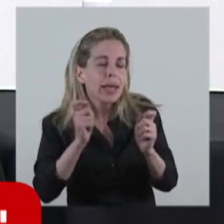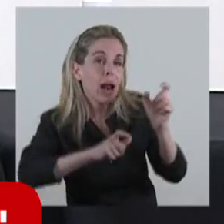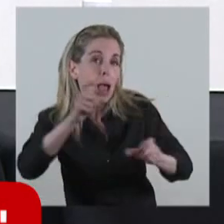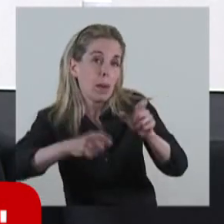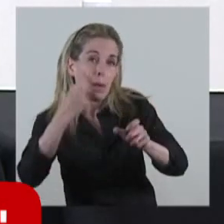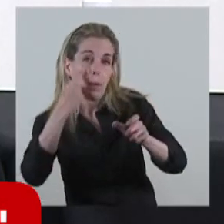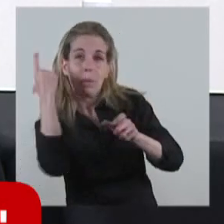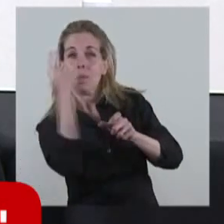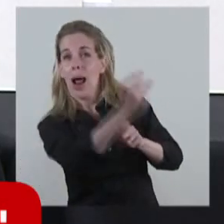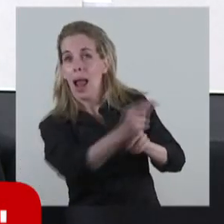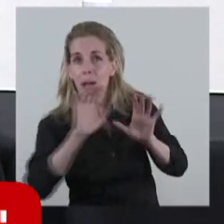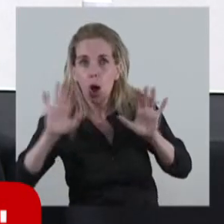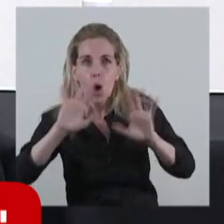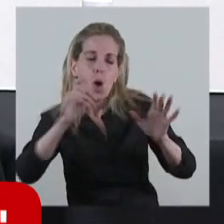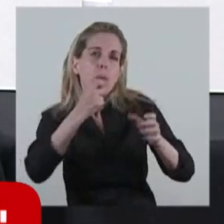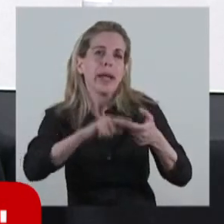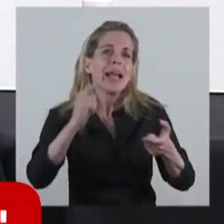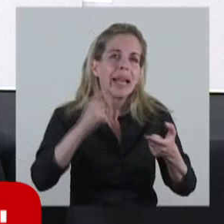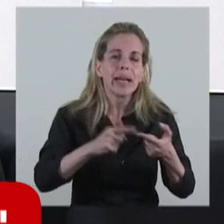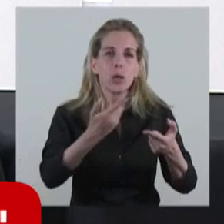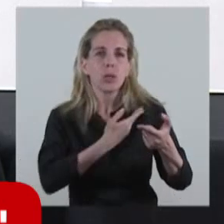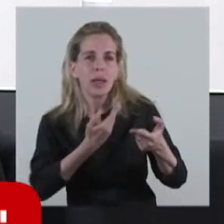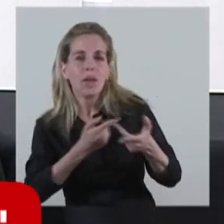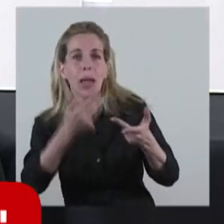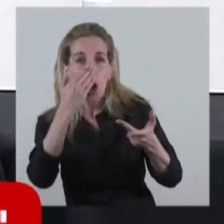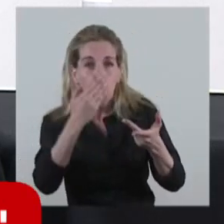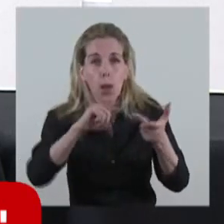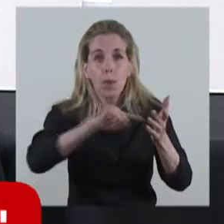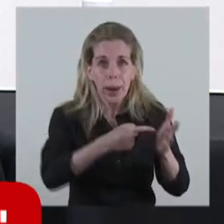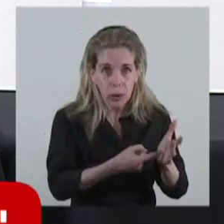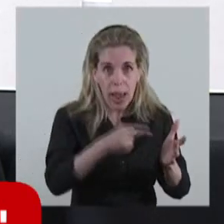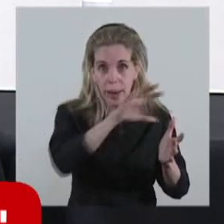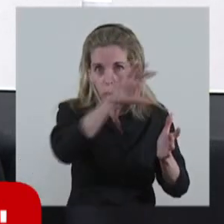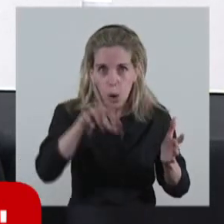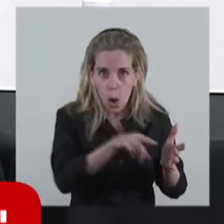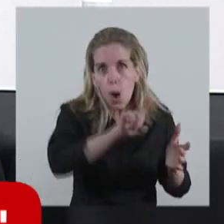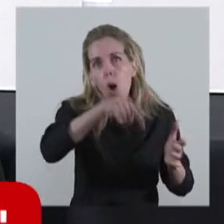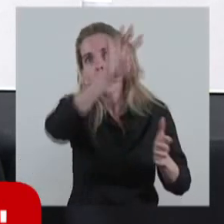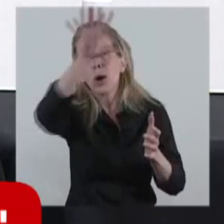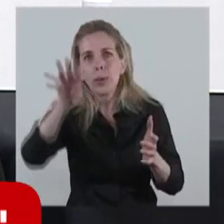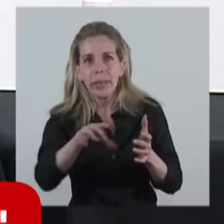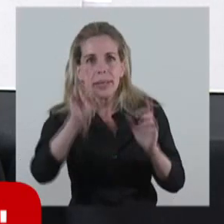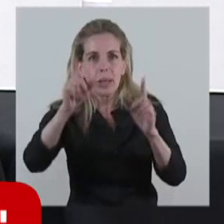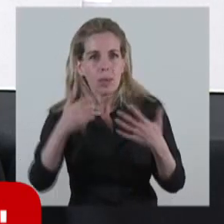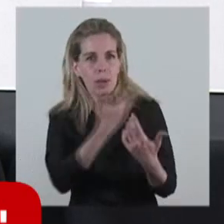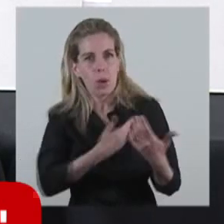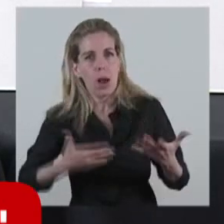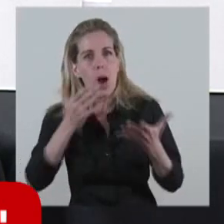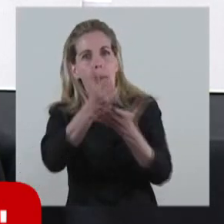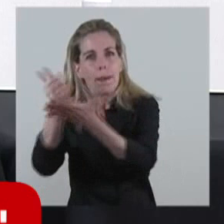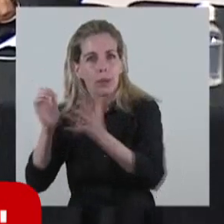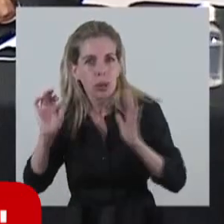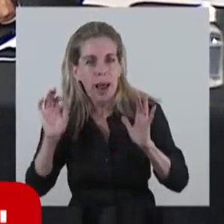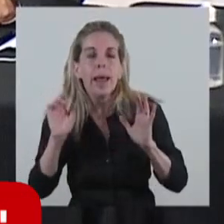región núcleo, es decir, fuera de Entre Ríos, Santa Fe, Córdoba y Buenos Aires, Y a la vez, mientras más pequeña